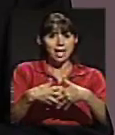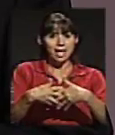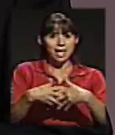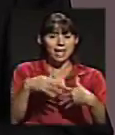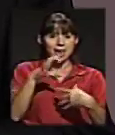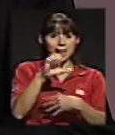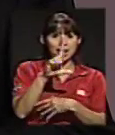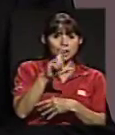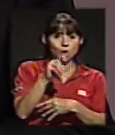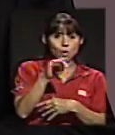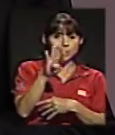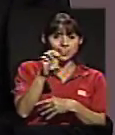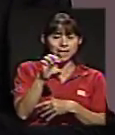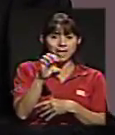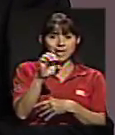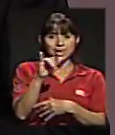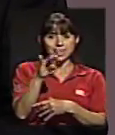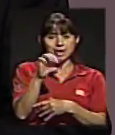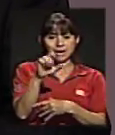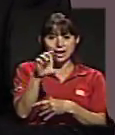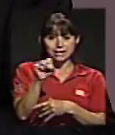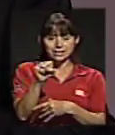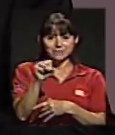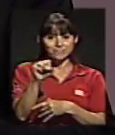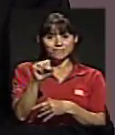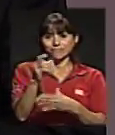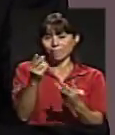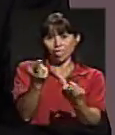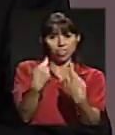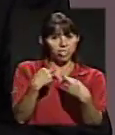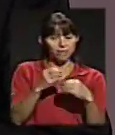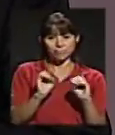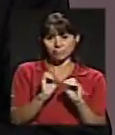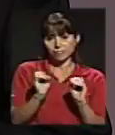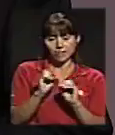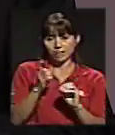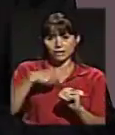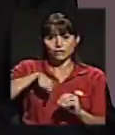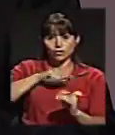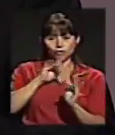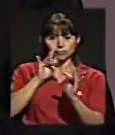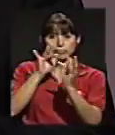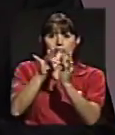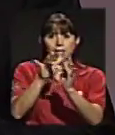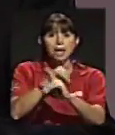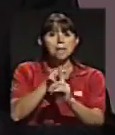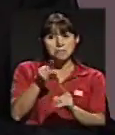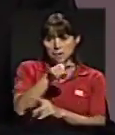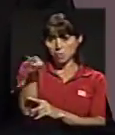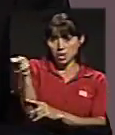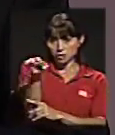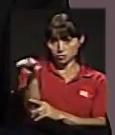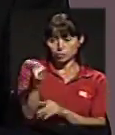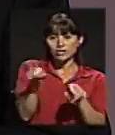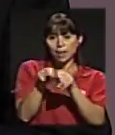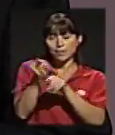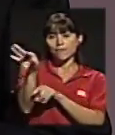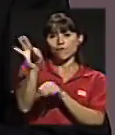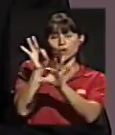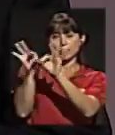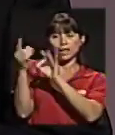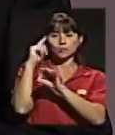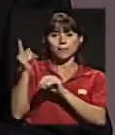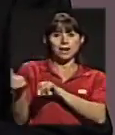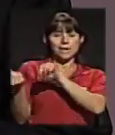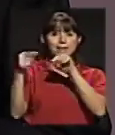El Corte Inglés finalmente no respondió nuestros llamados. Pero ellos fueron invitados a participar en